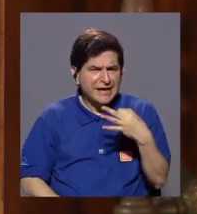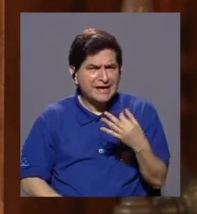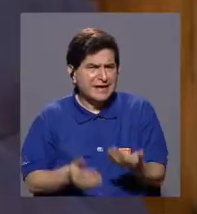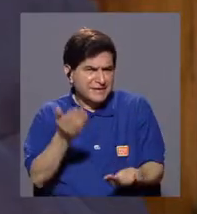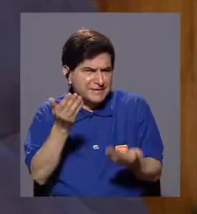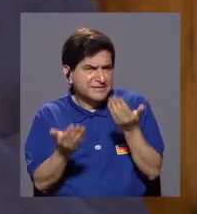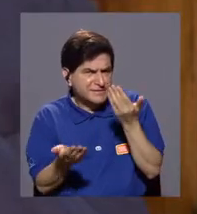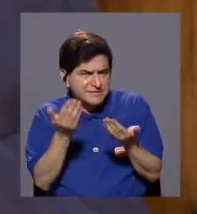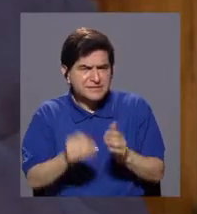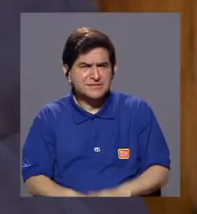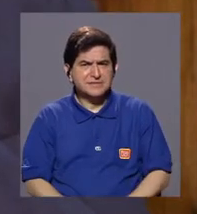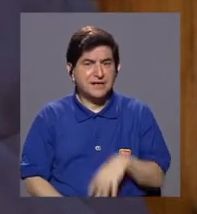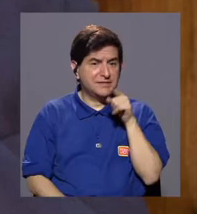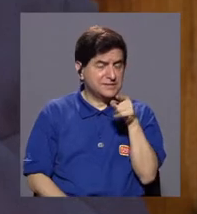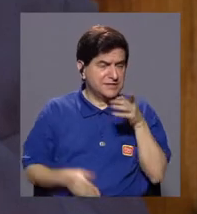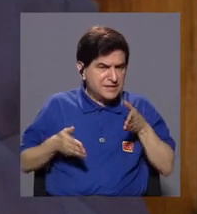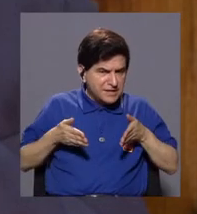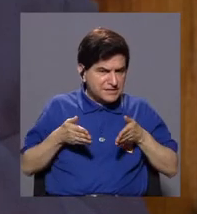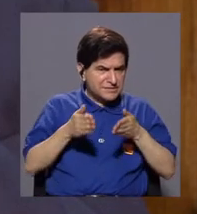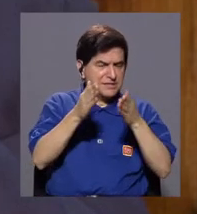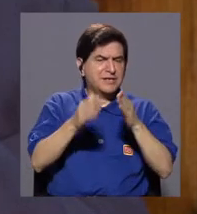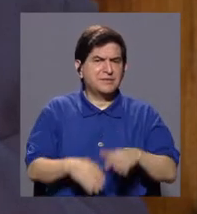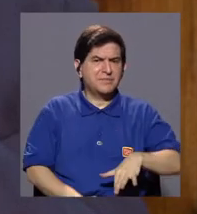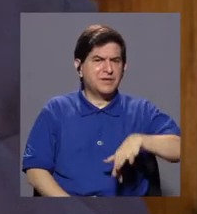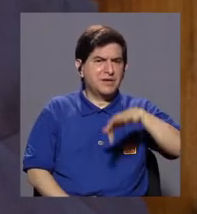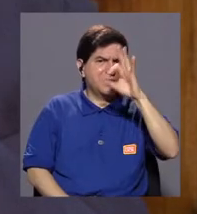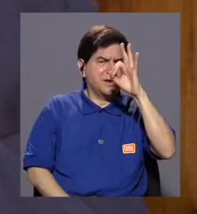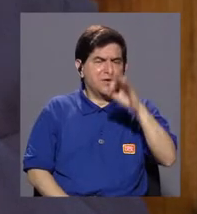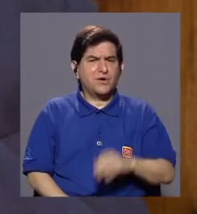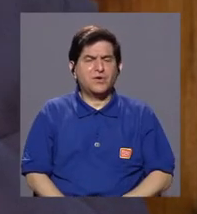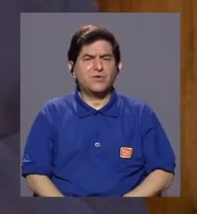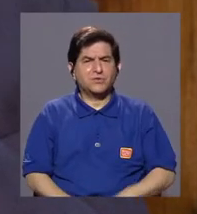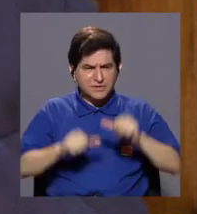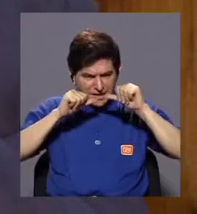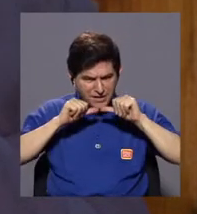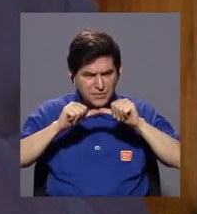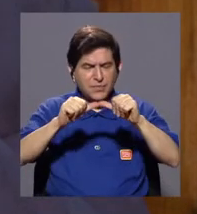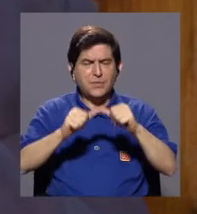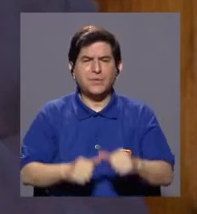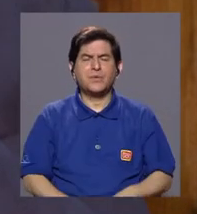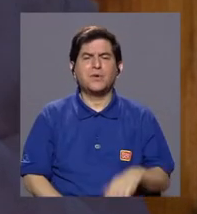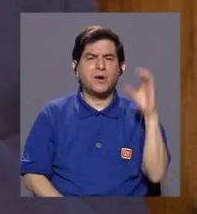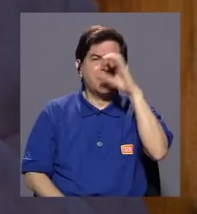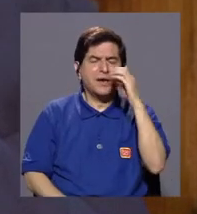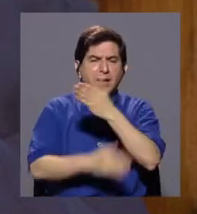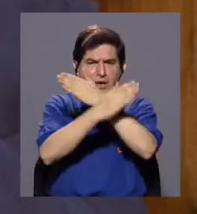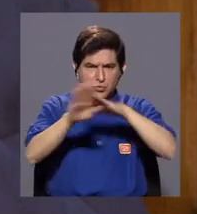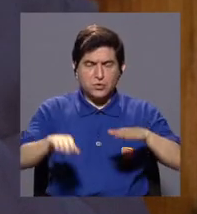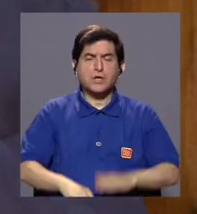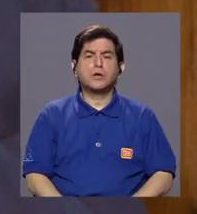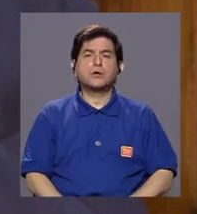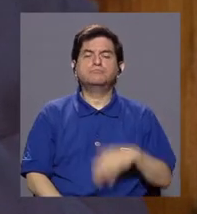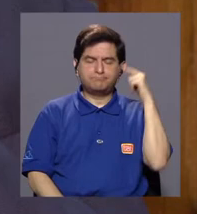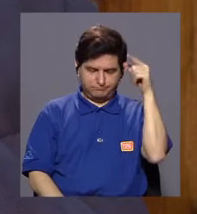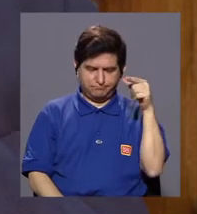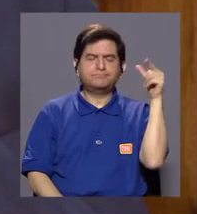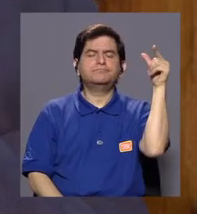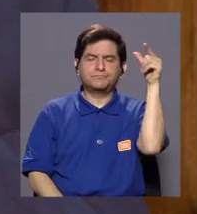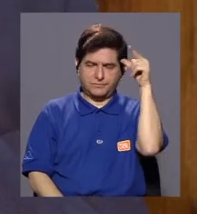que por ahí podríamos encontrar un camino más duradero hacia la paz? Sin duda